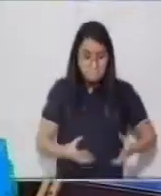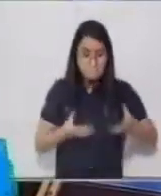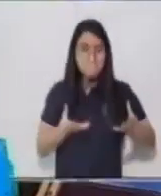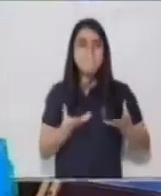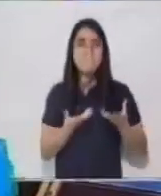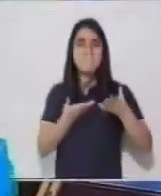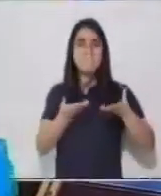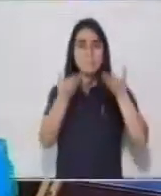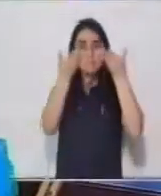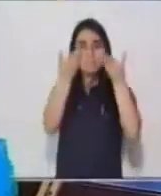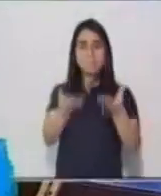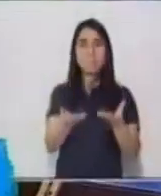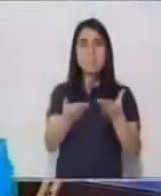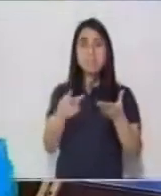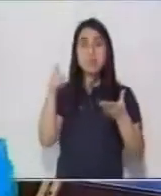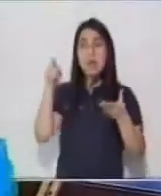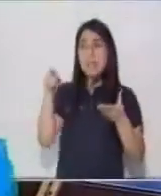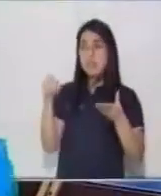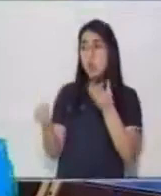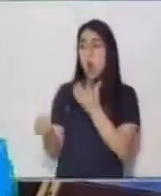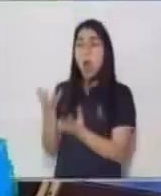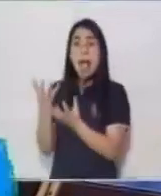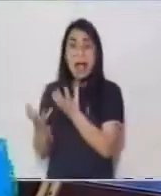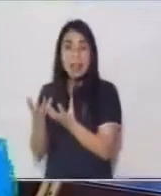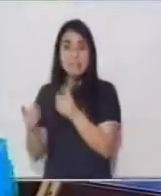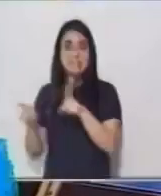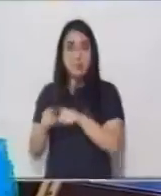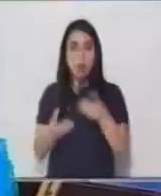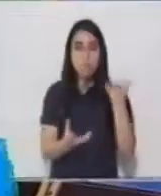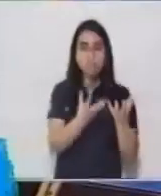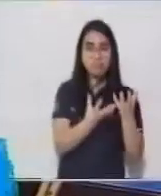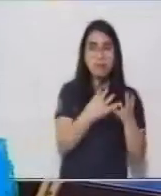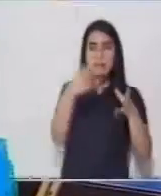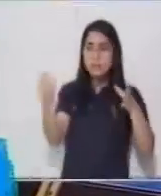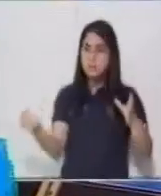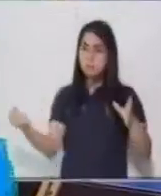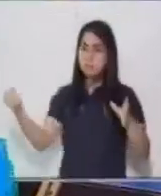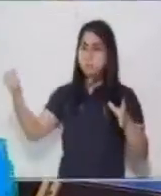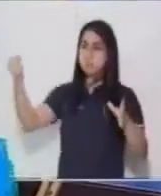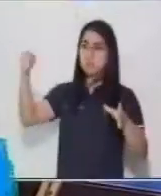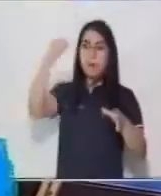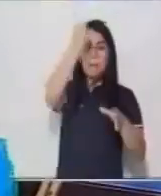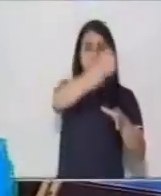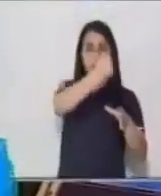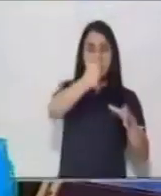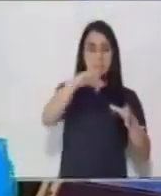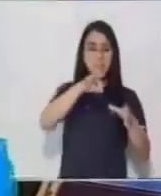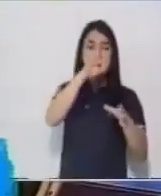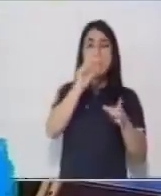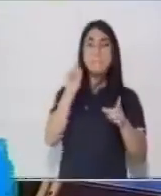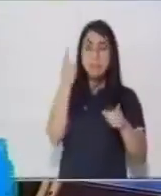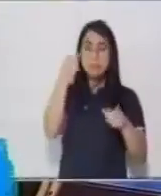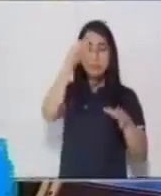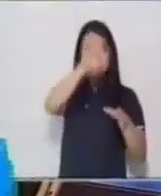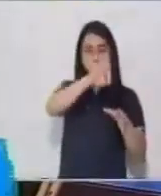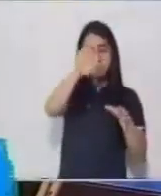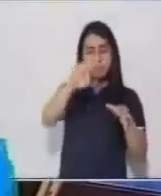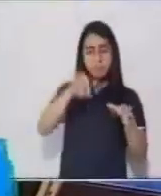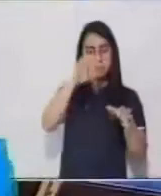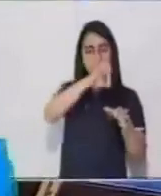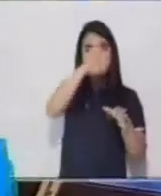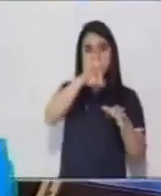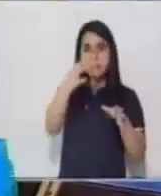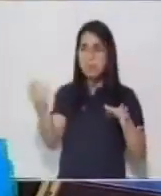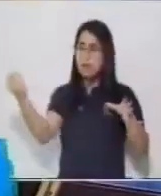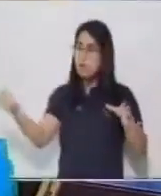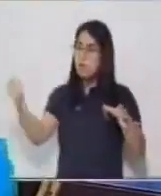absorción el pan y así que quede muchísimo más delicioso. El pastel de 3 leches por lo general no es necesario